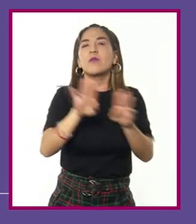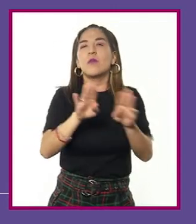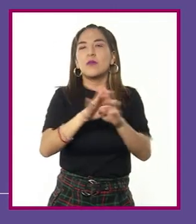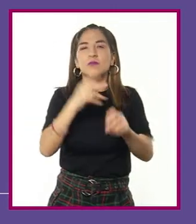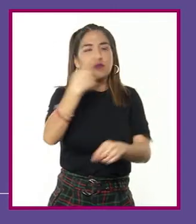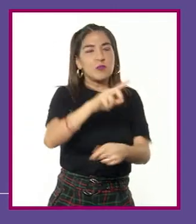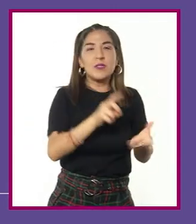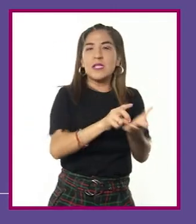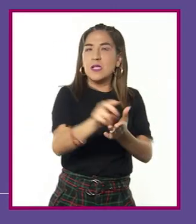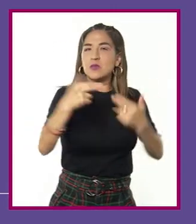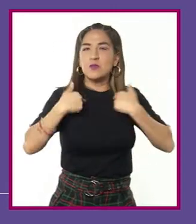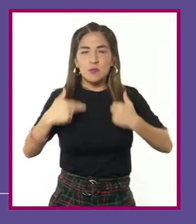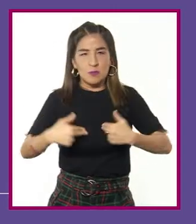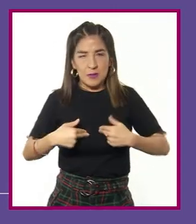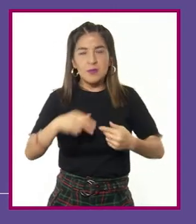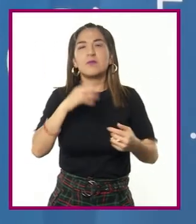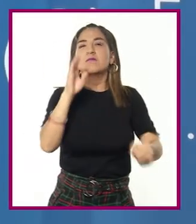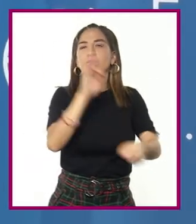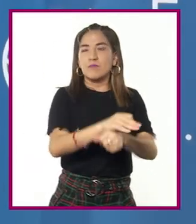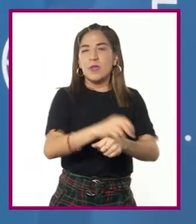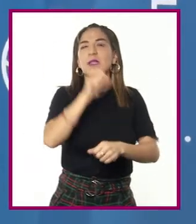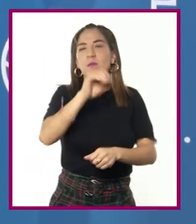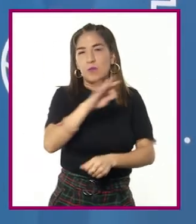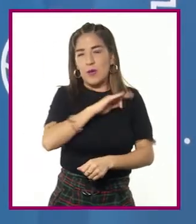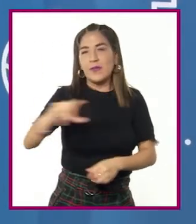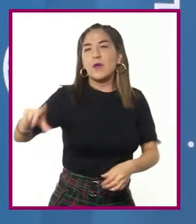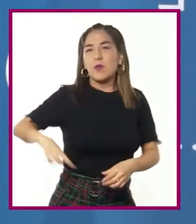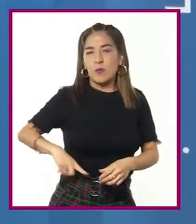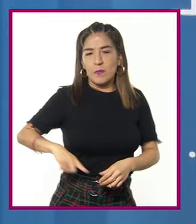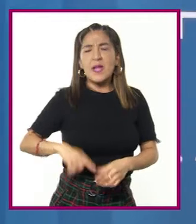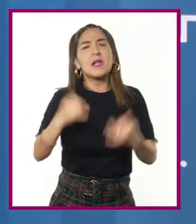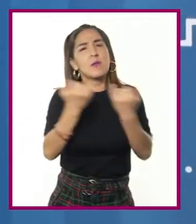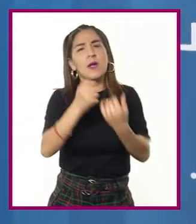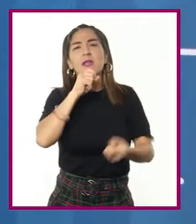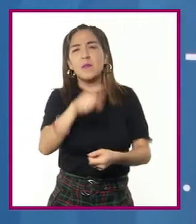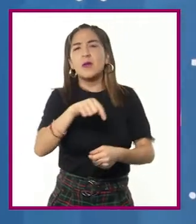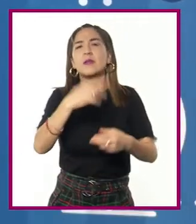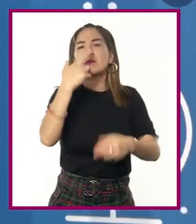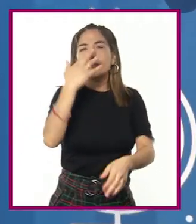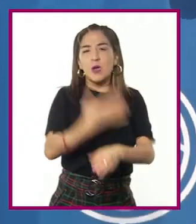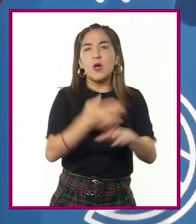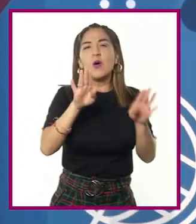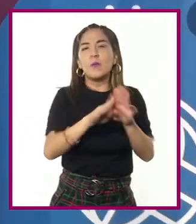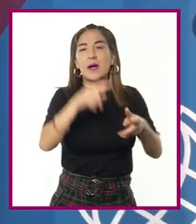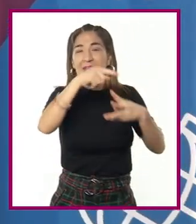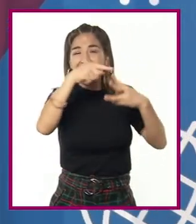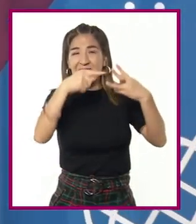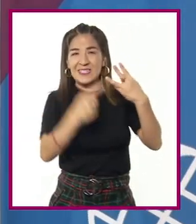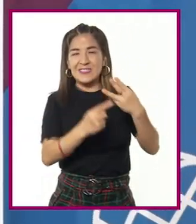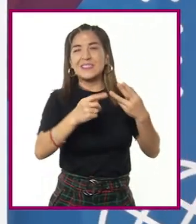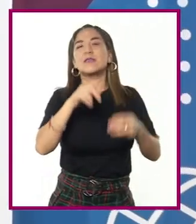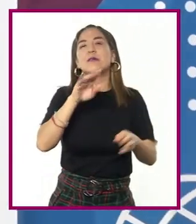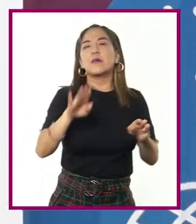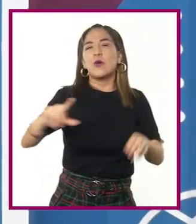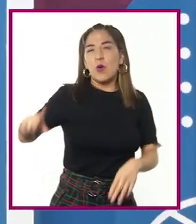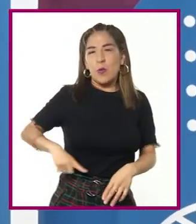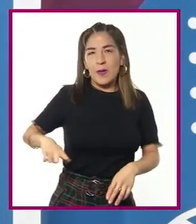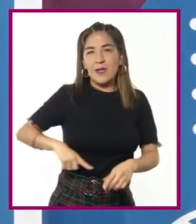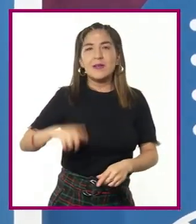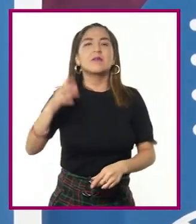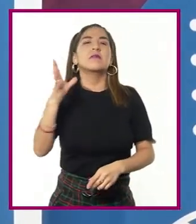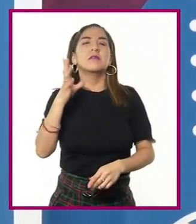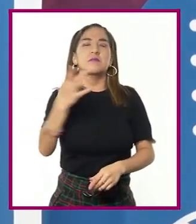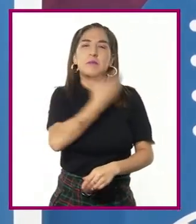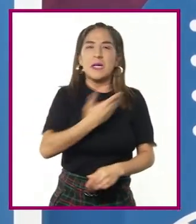derechos humanos y gobernar. Asimismo, las autoridades que integran cada uno de los 3 niveles de gobierno,